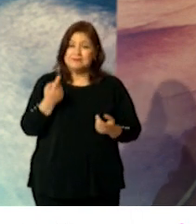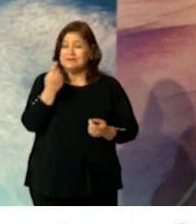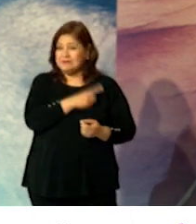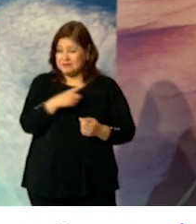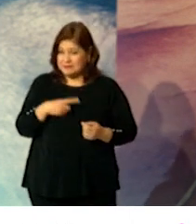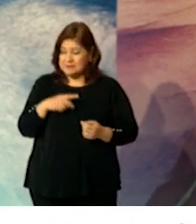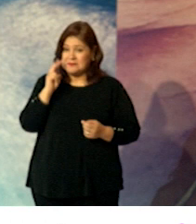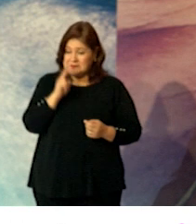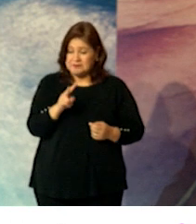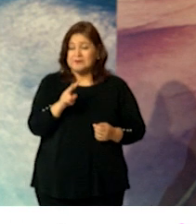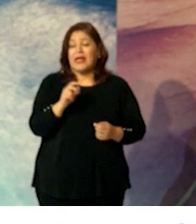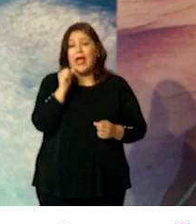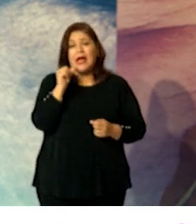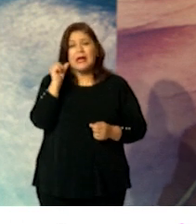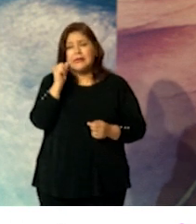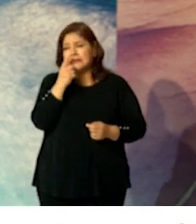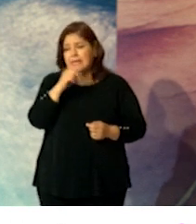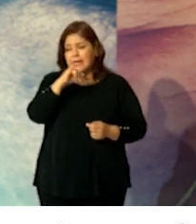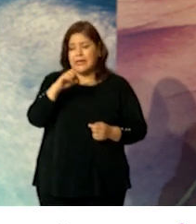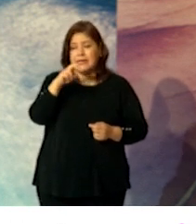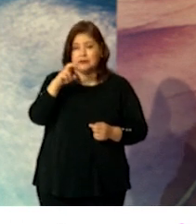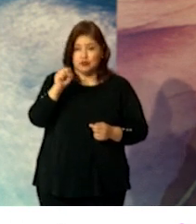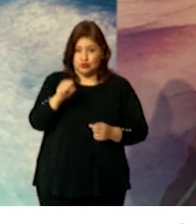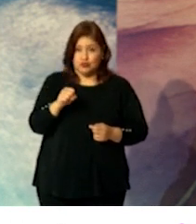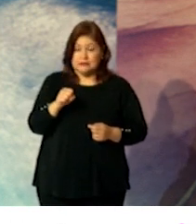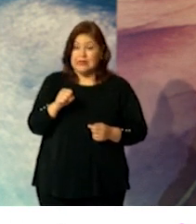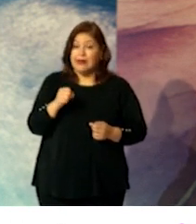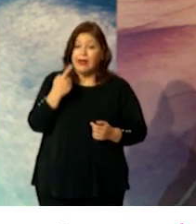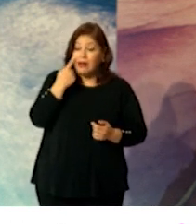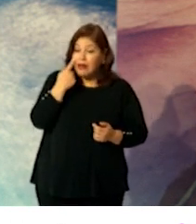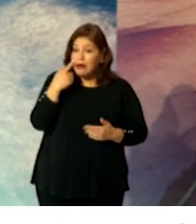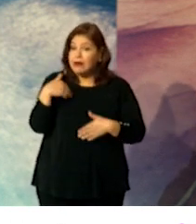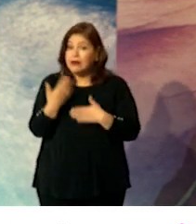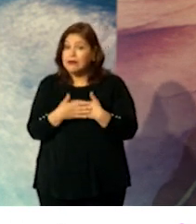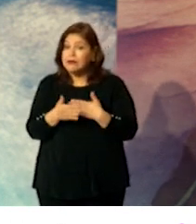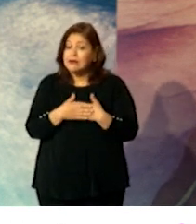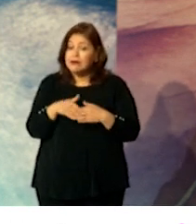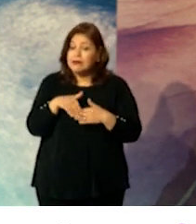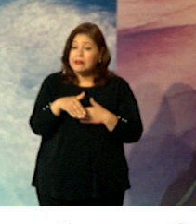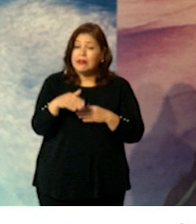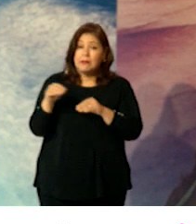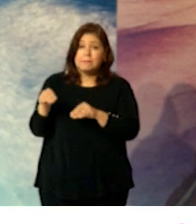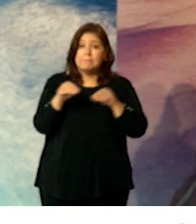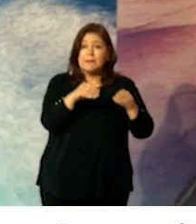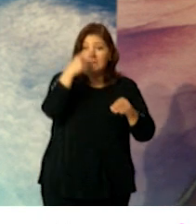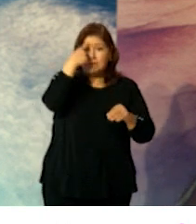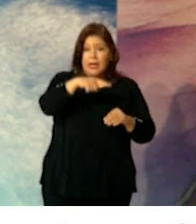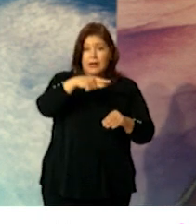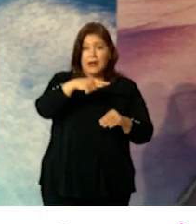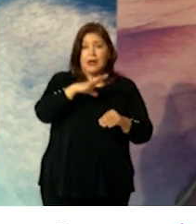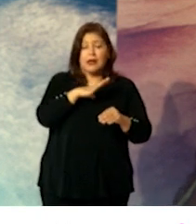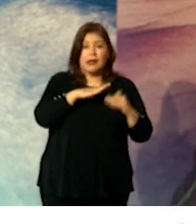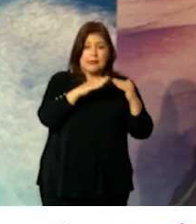Y ayer lo decía, creo que era Jesús, que estamos a puertas de ver quién viene a la Casa Blanca y que puede ser